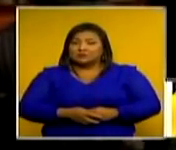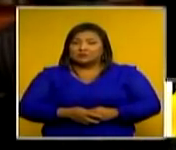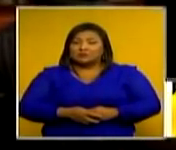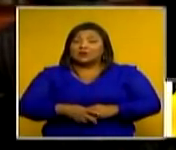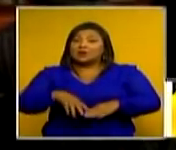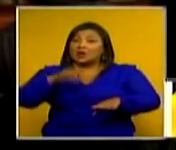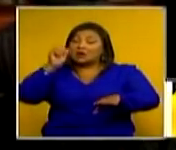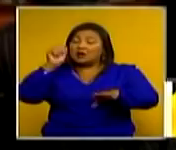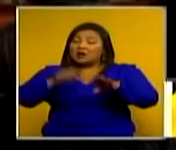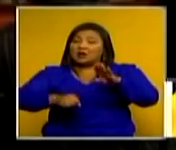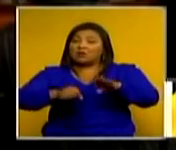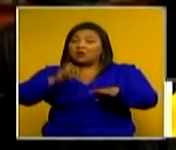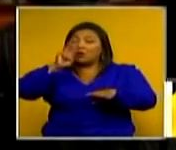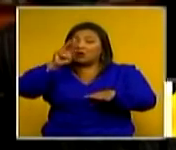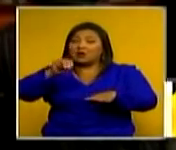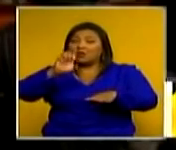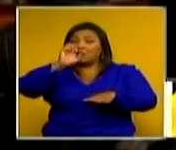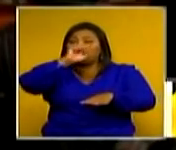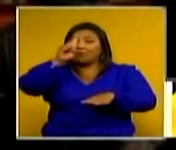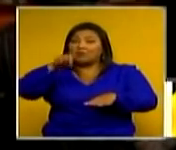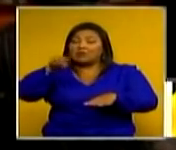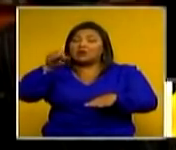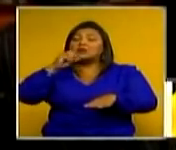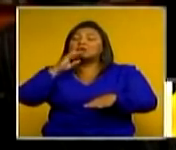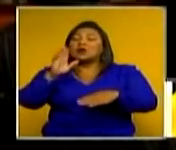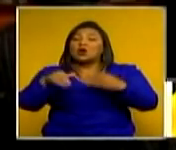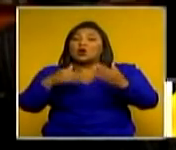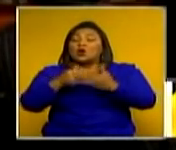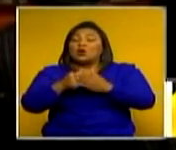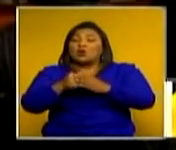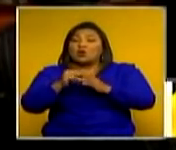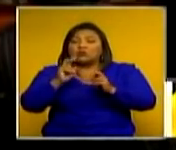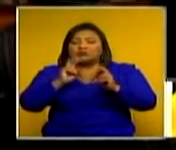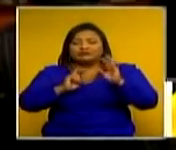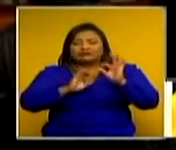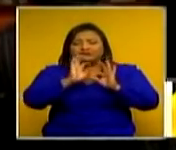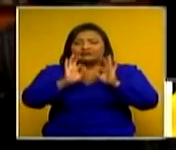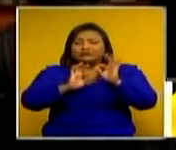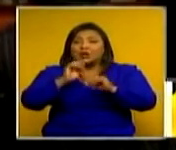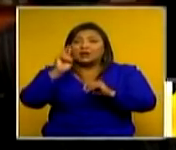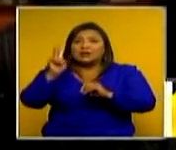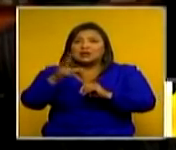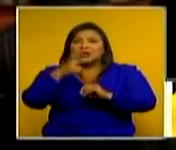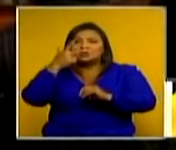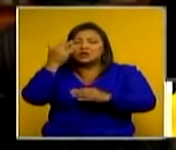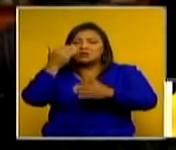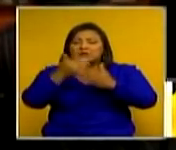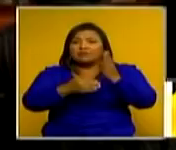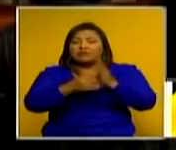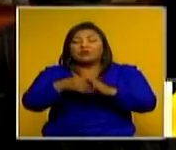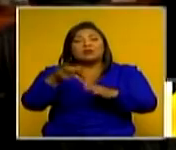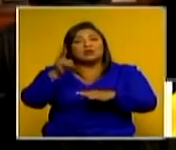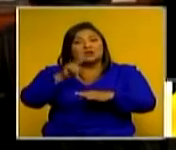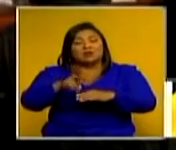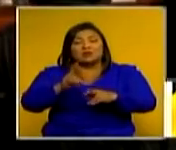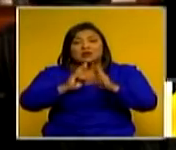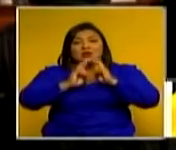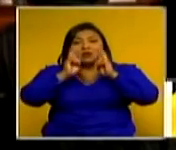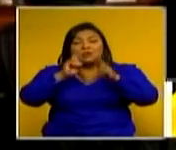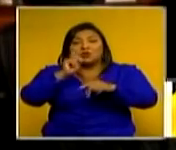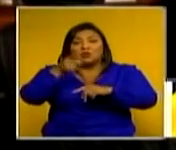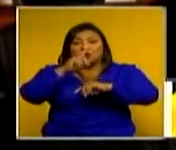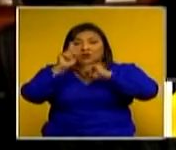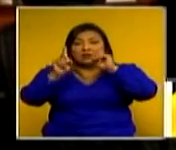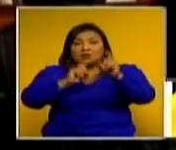perito meses se comprometió a hacer una reconstrucción de lo que será el tercer informe asimismo respondió a una de las